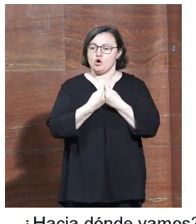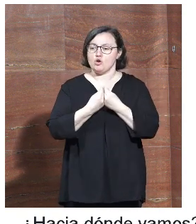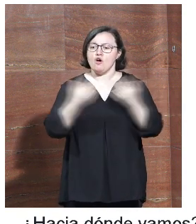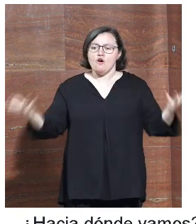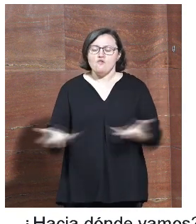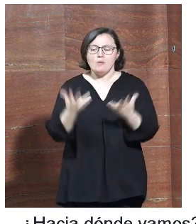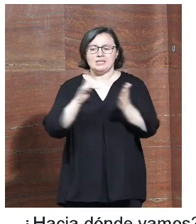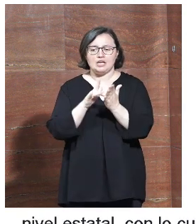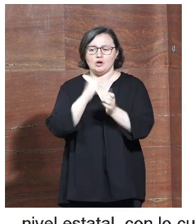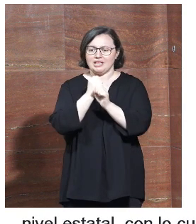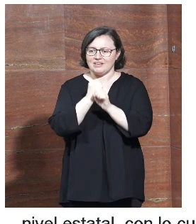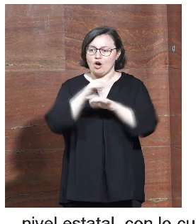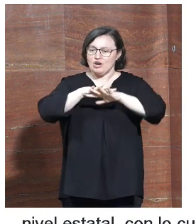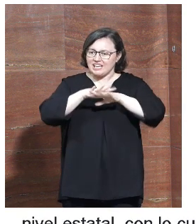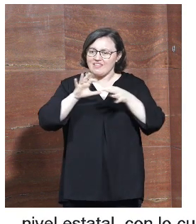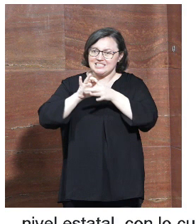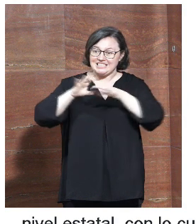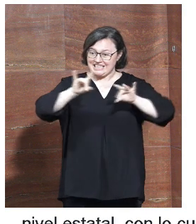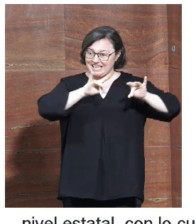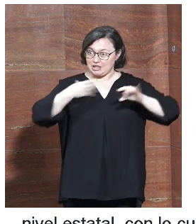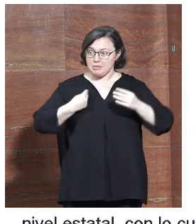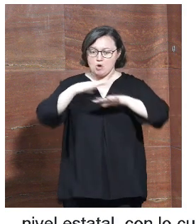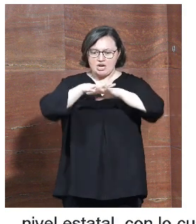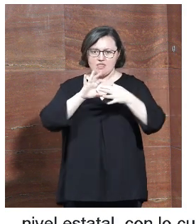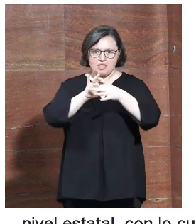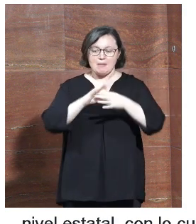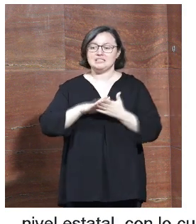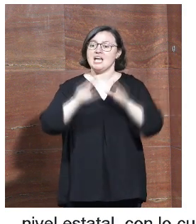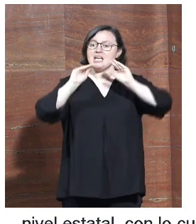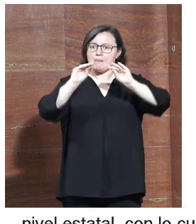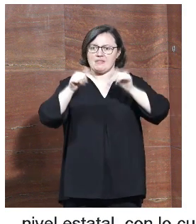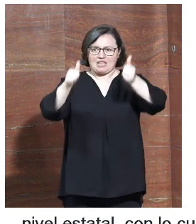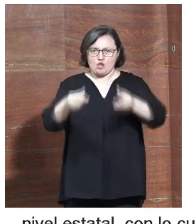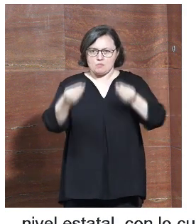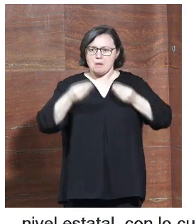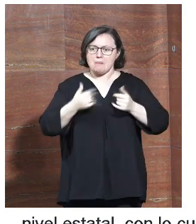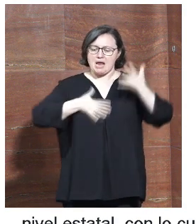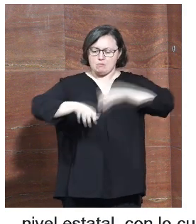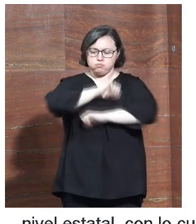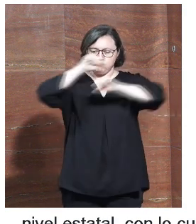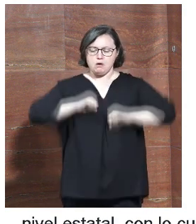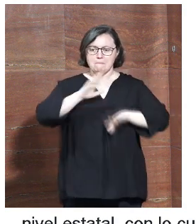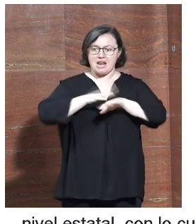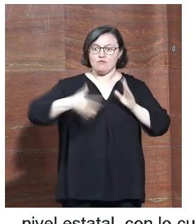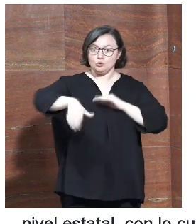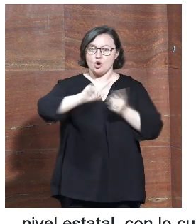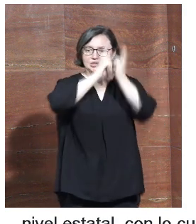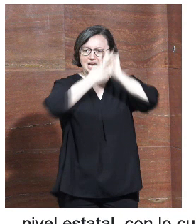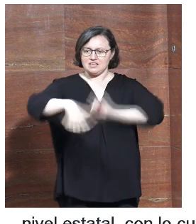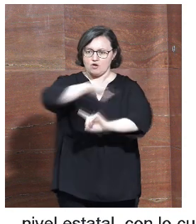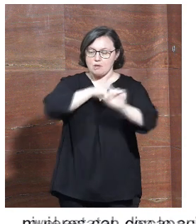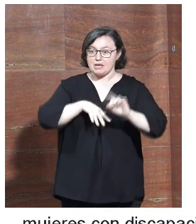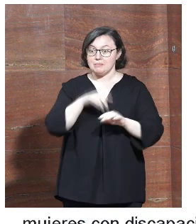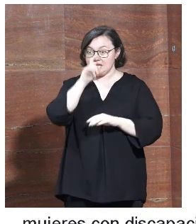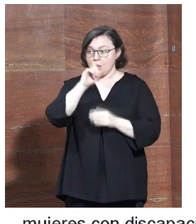fomentando estas alianzas y trabajo en redes en los territorios, ¿no? Seguir capacitándonos y empoderándonos para transformar, y también todo el tema, nos hemos dado cuenta